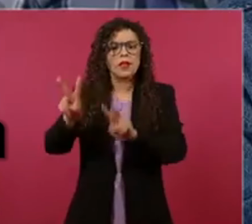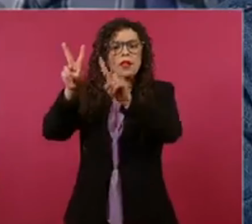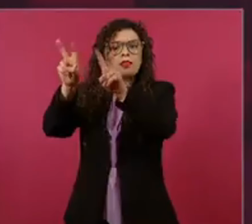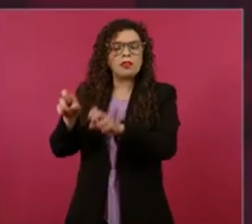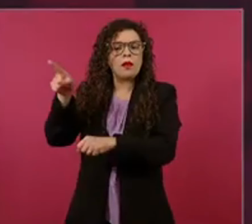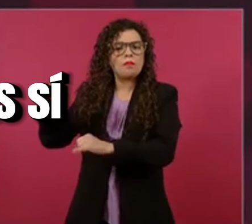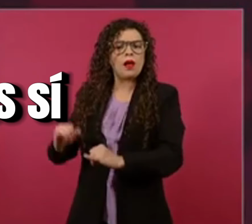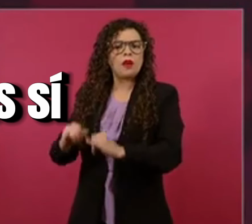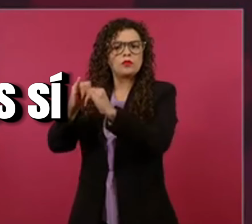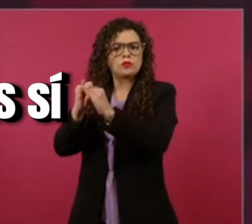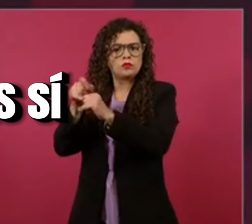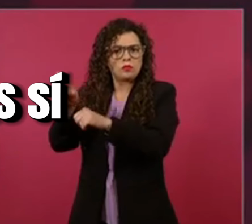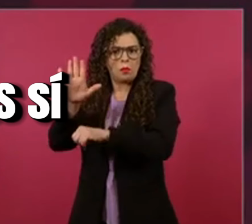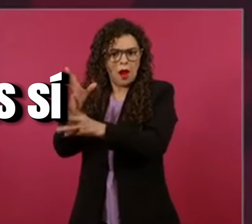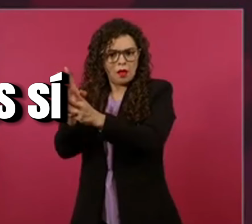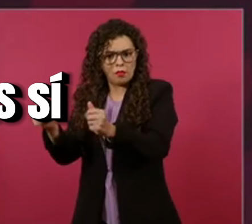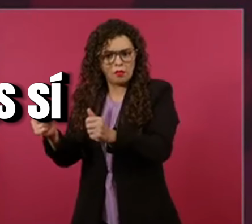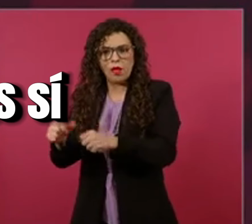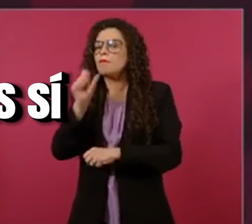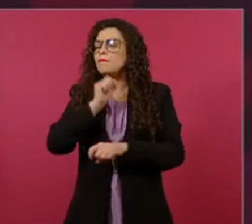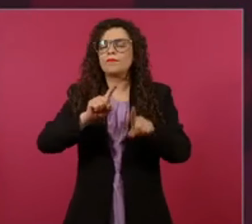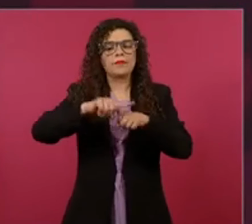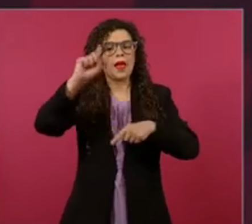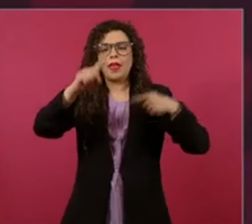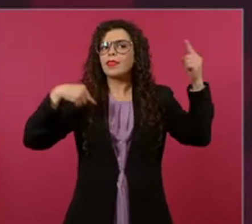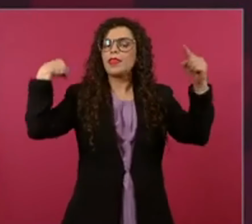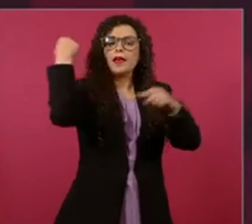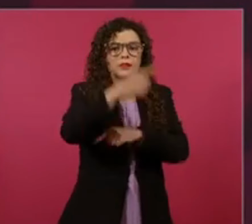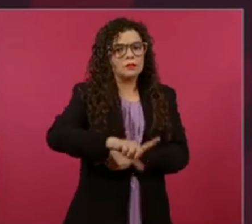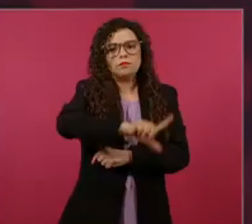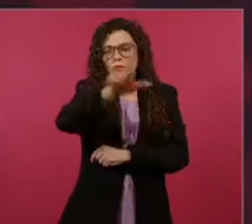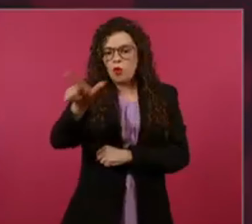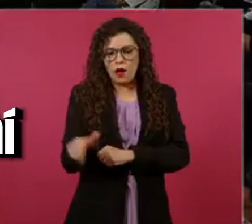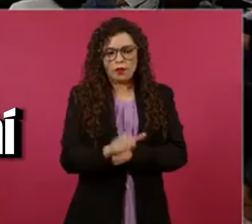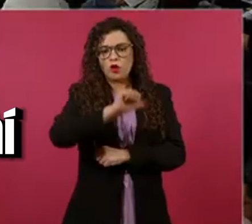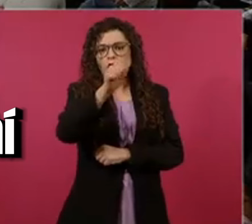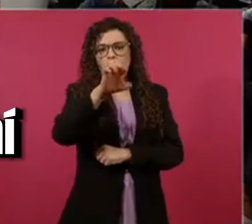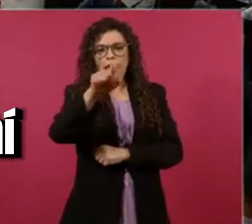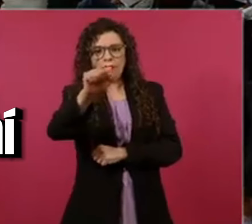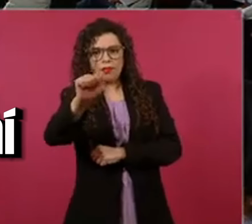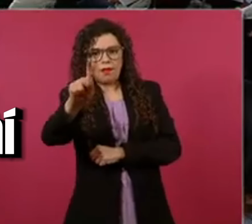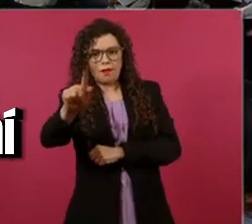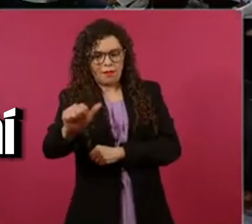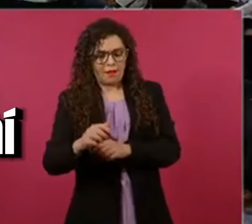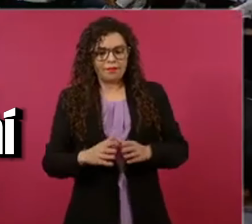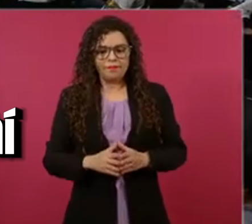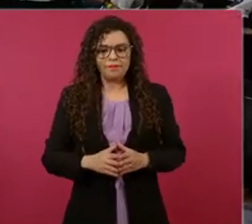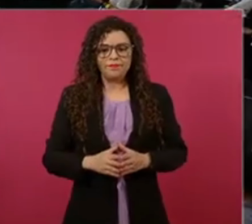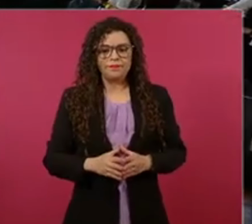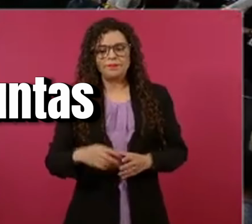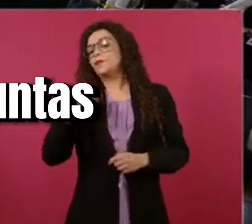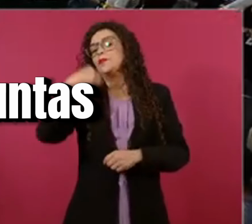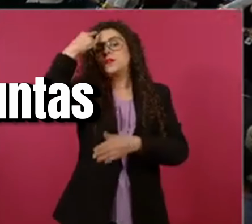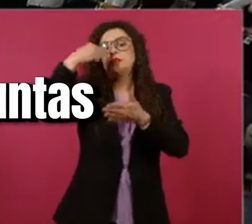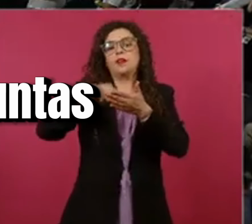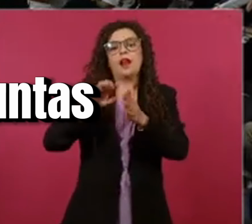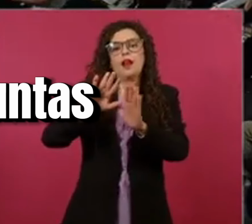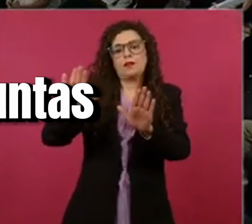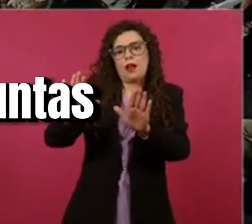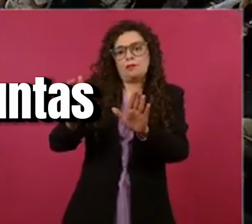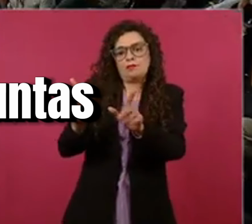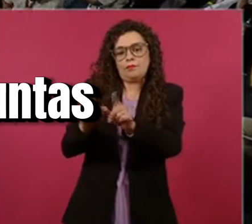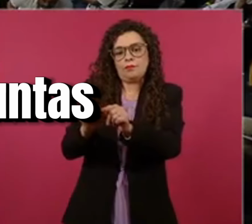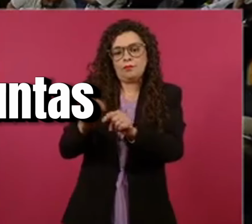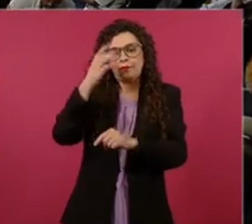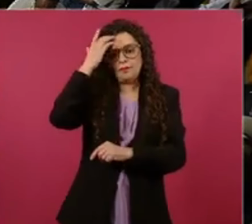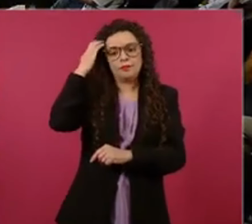ya sería más adelante, las siguientes etapas. Sí. Perfecto. Creo que ya vamos a quedarnos ahí. ¿Acaso concluimos con sesión